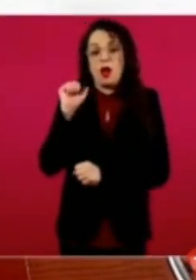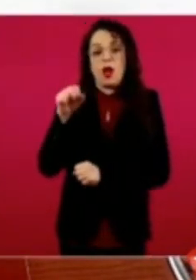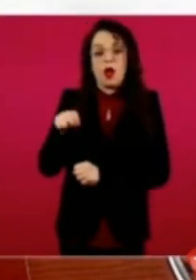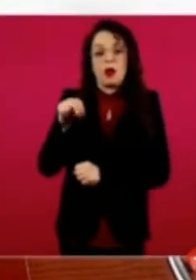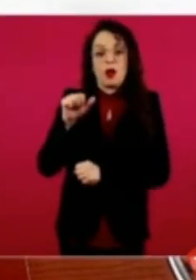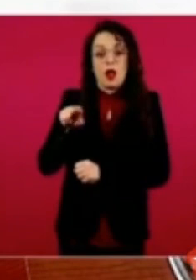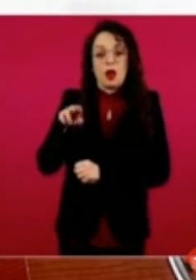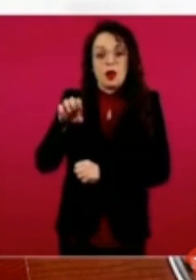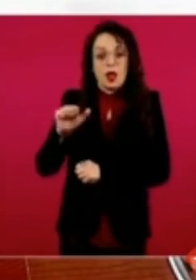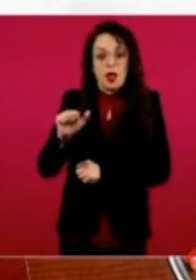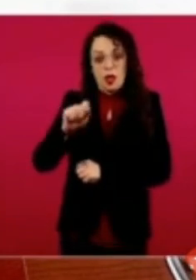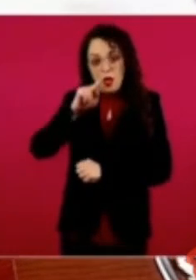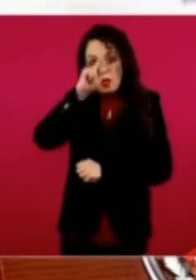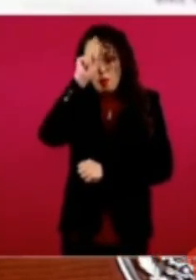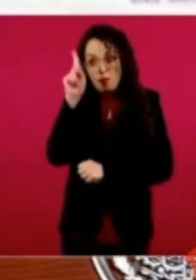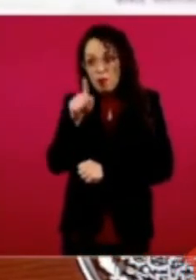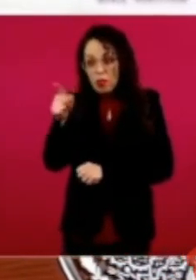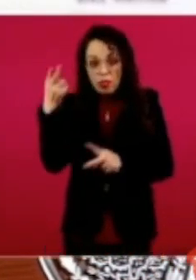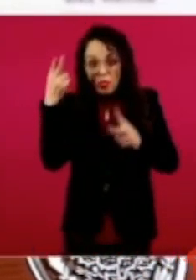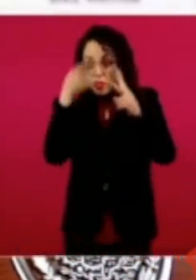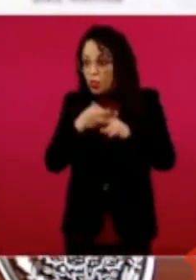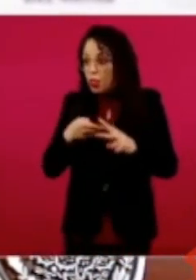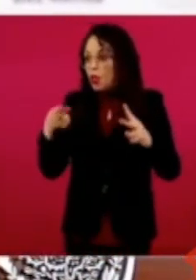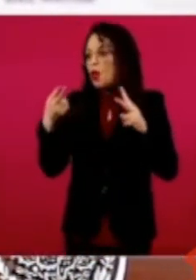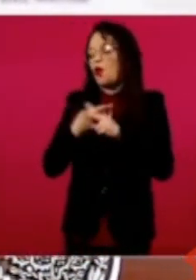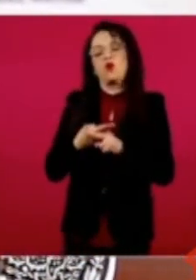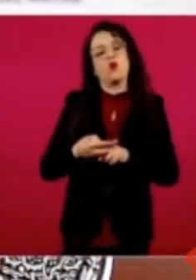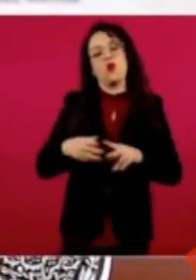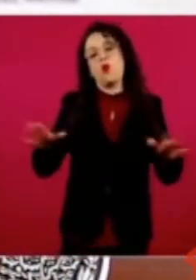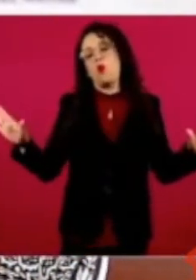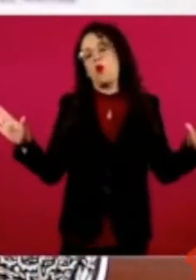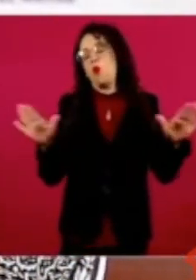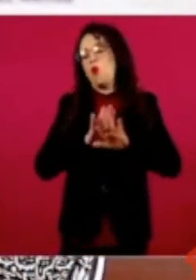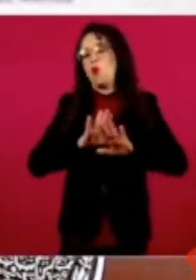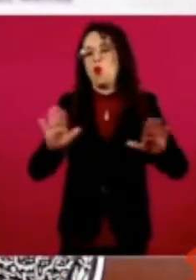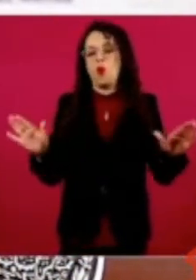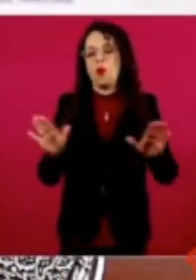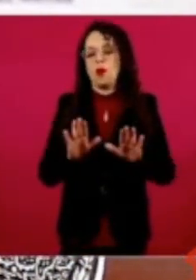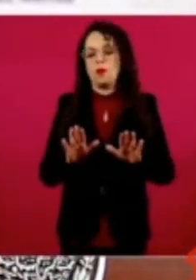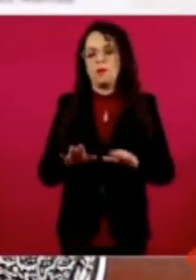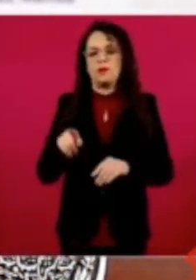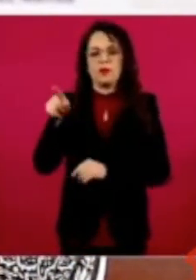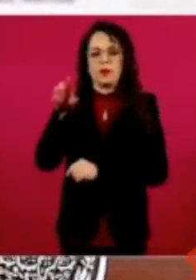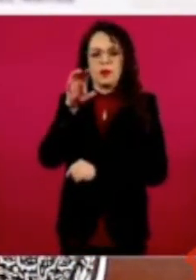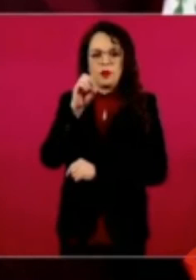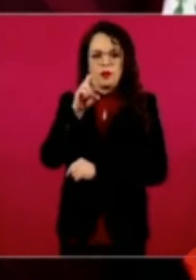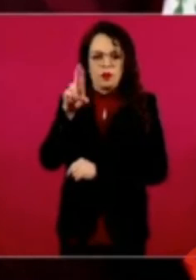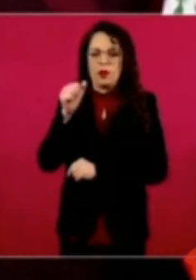Y le dice Ramón Corral, les voy a mandar mejor